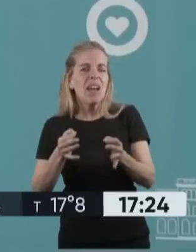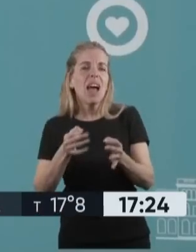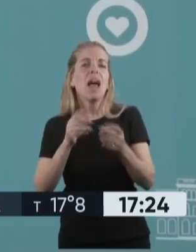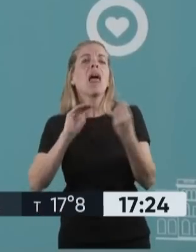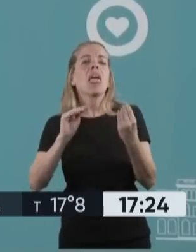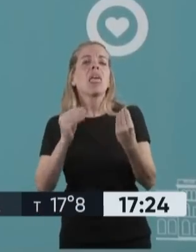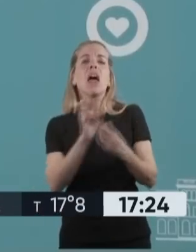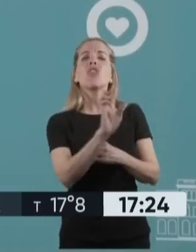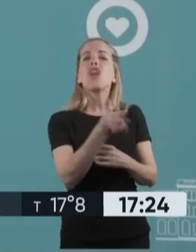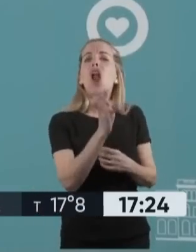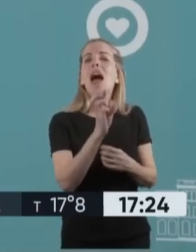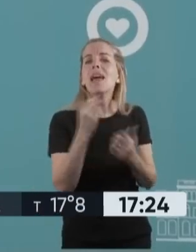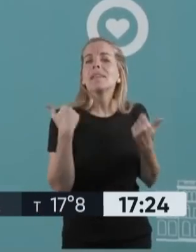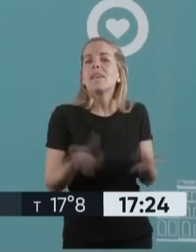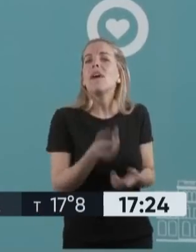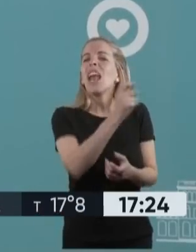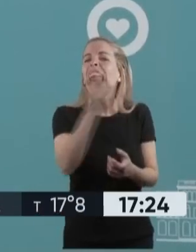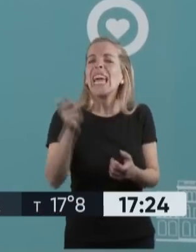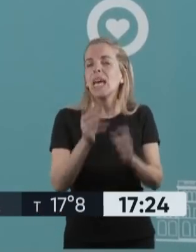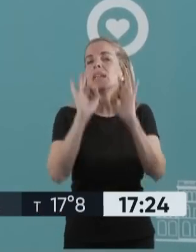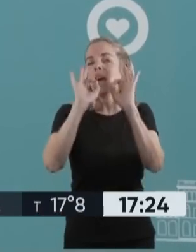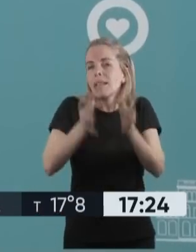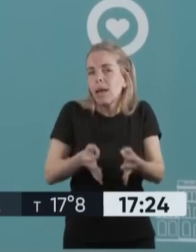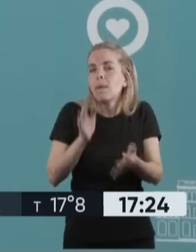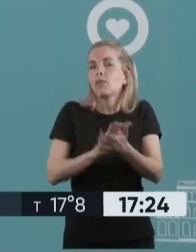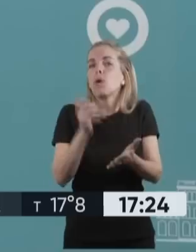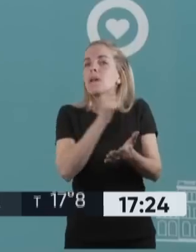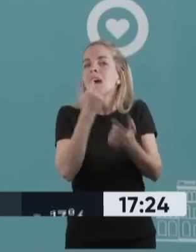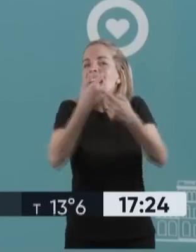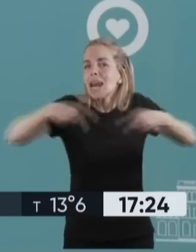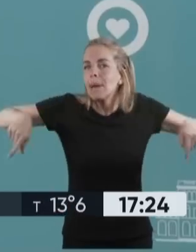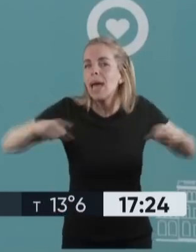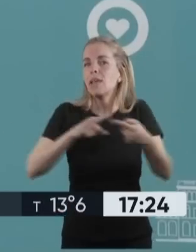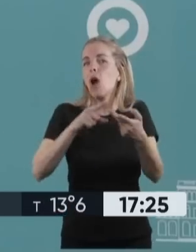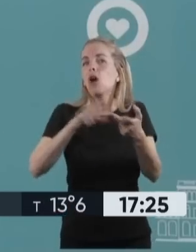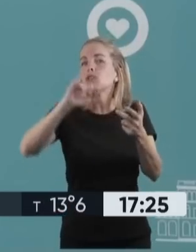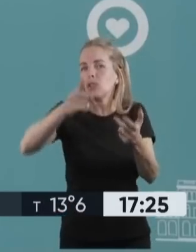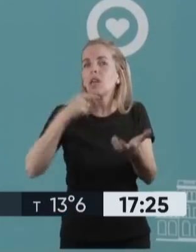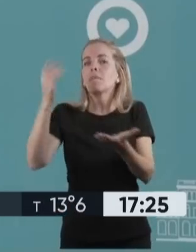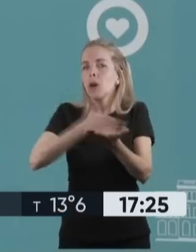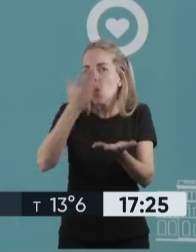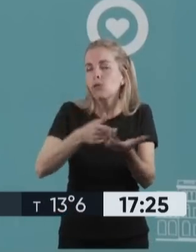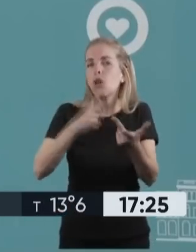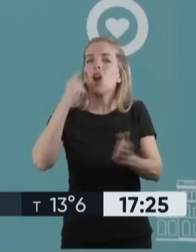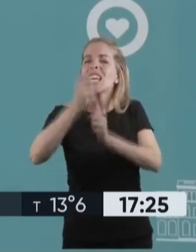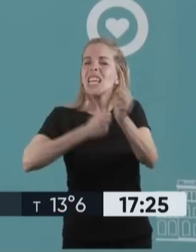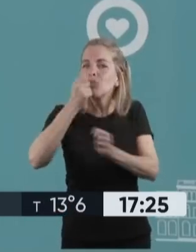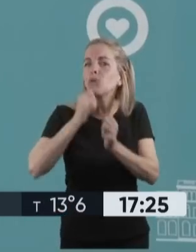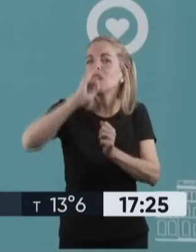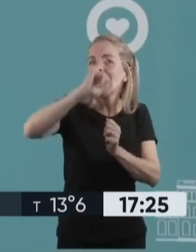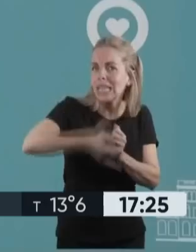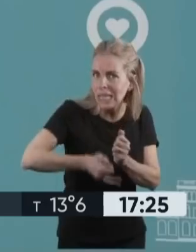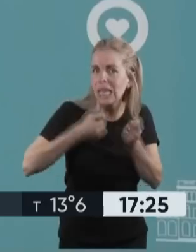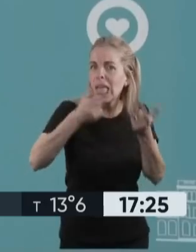los dólares que tienen que ver con, ya sabemos, los medicamentos, la producción, la industria, en este